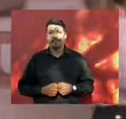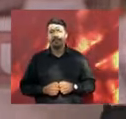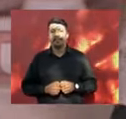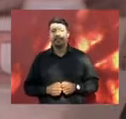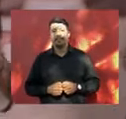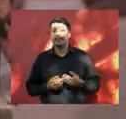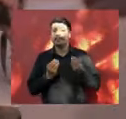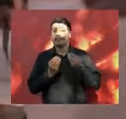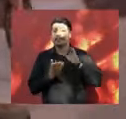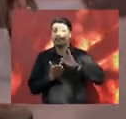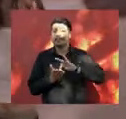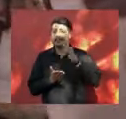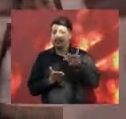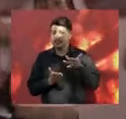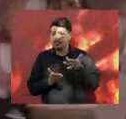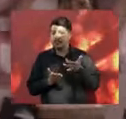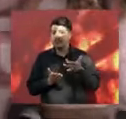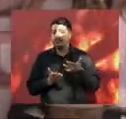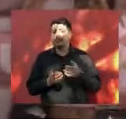Muchas gracias.